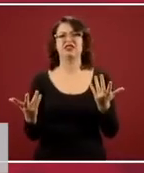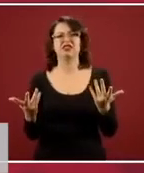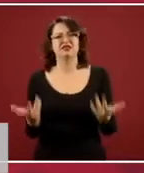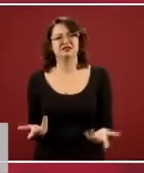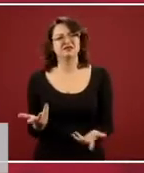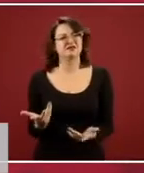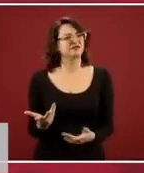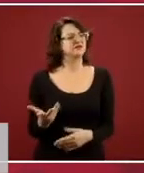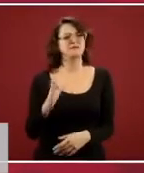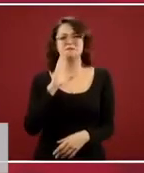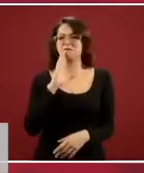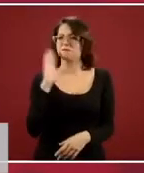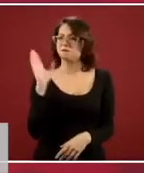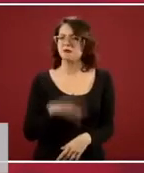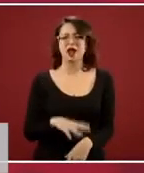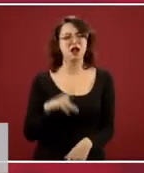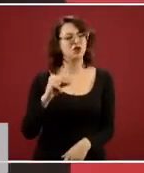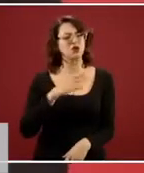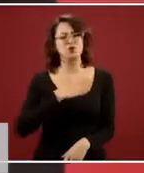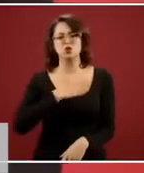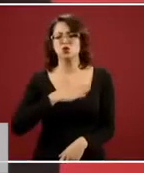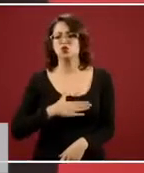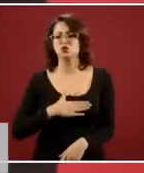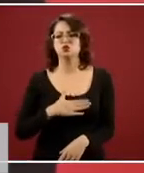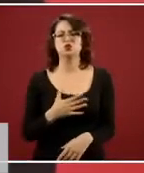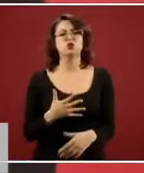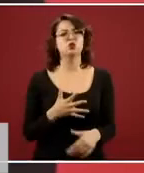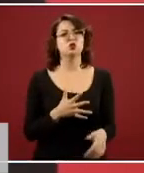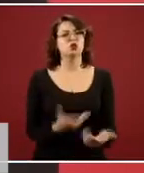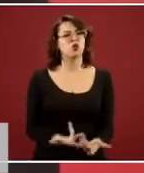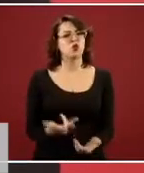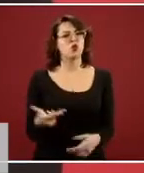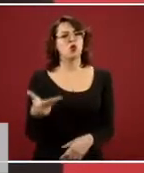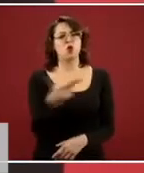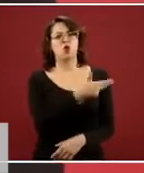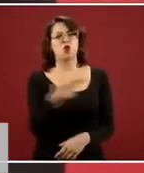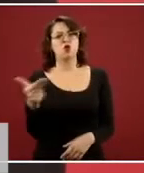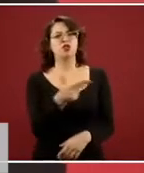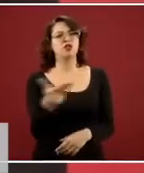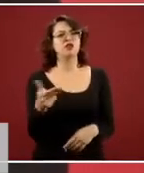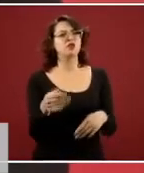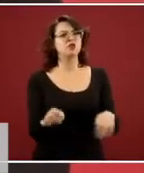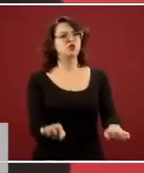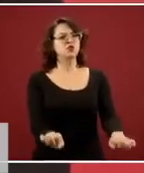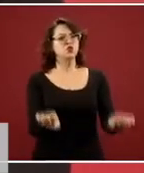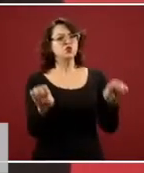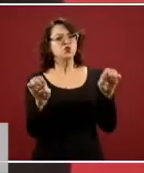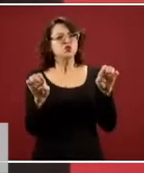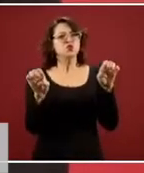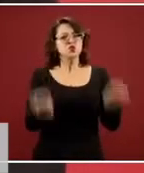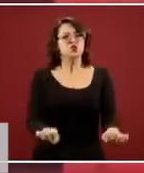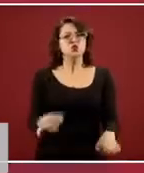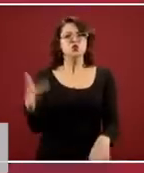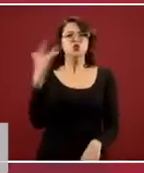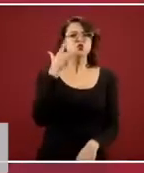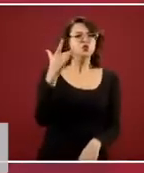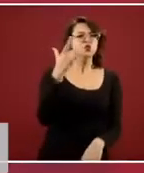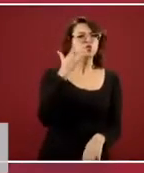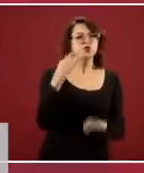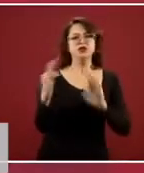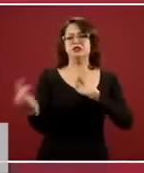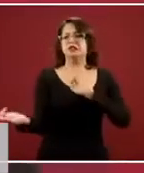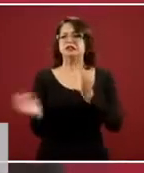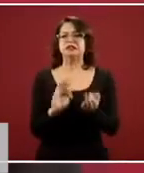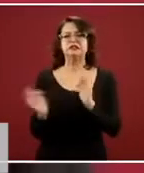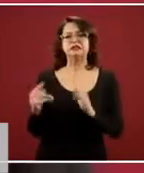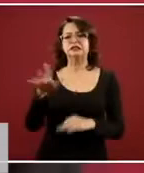De igual manera informa el presidente que se inició con la conexión de Internet y menciona que será un proyecto con una duración de 3 años. Ya inició,